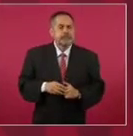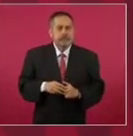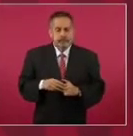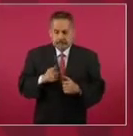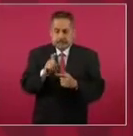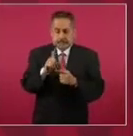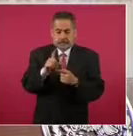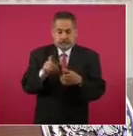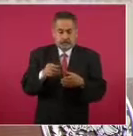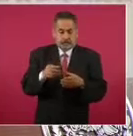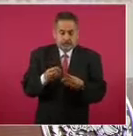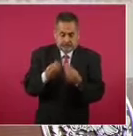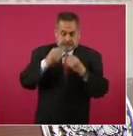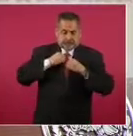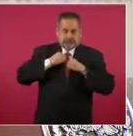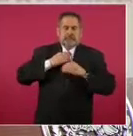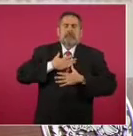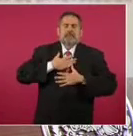alimento.